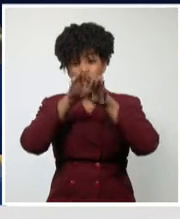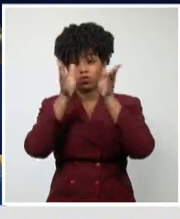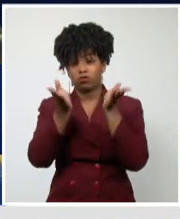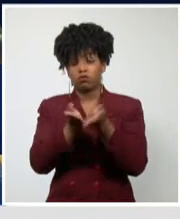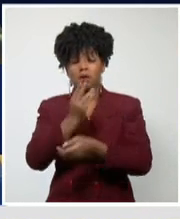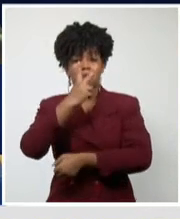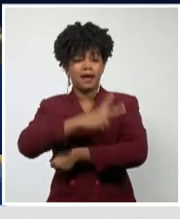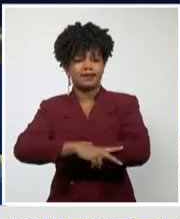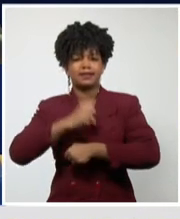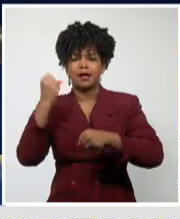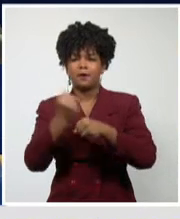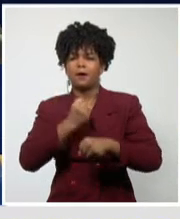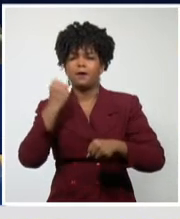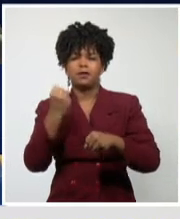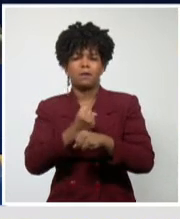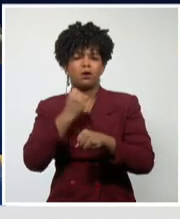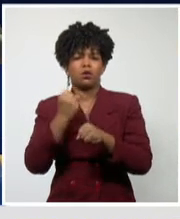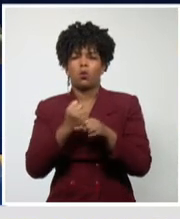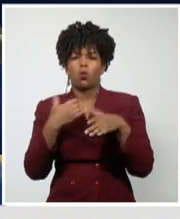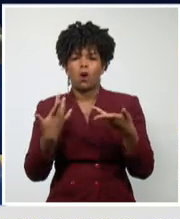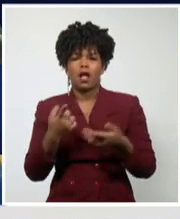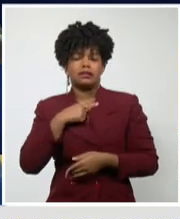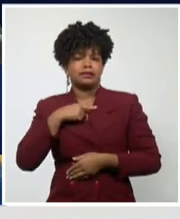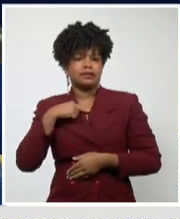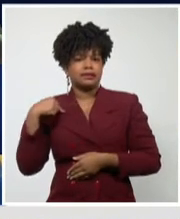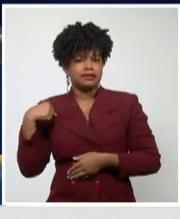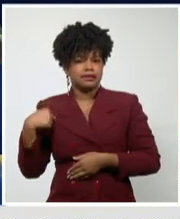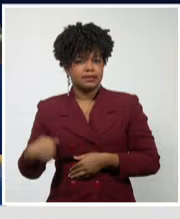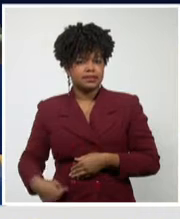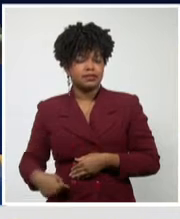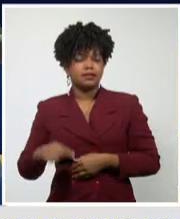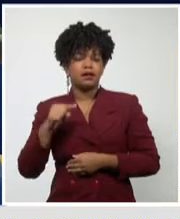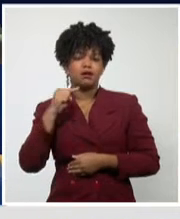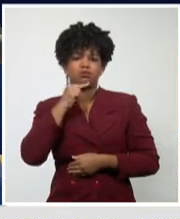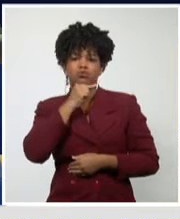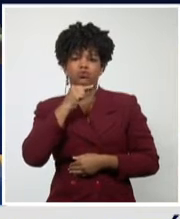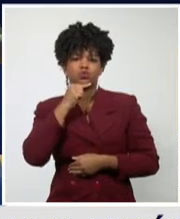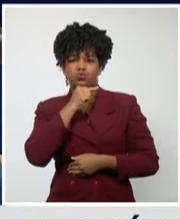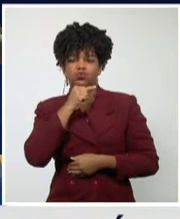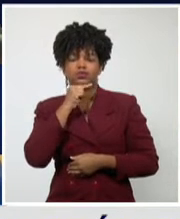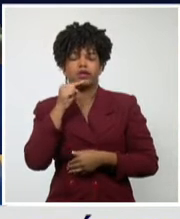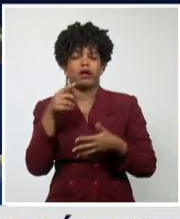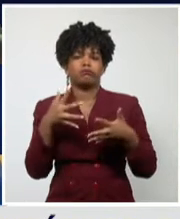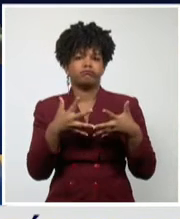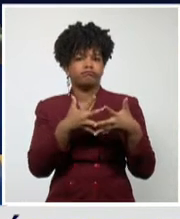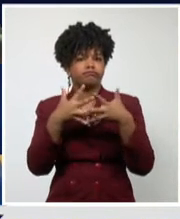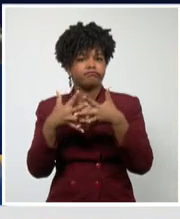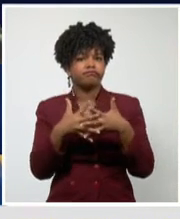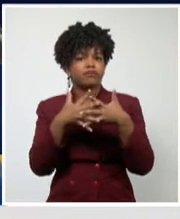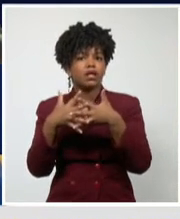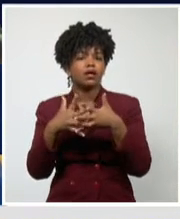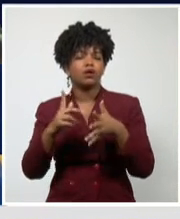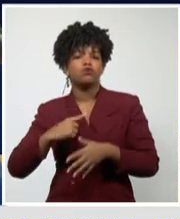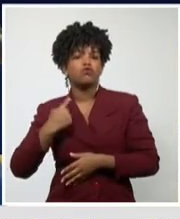China, Rusia, Estados Unidos, Gran Bretaña, nosotros